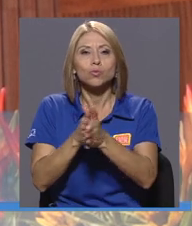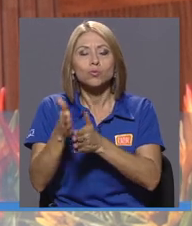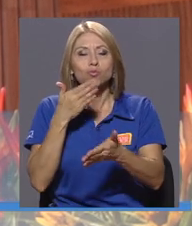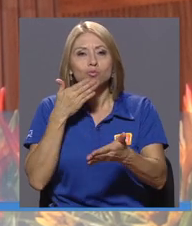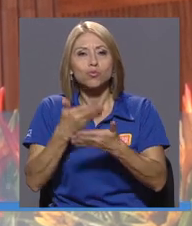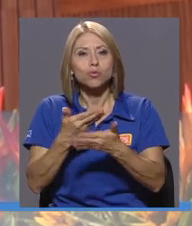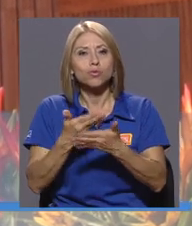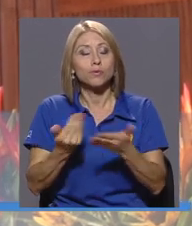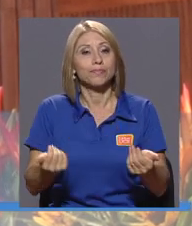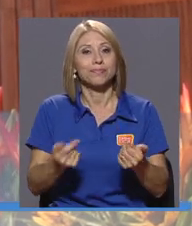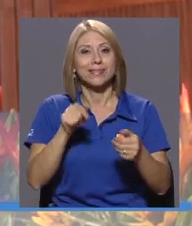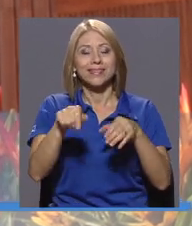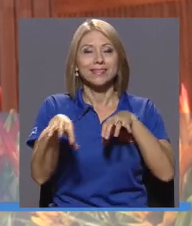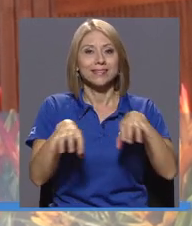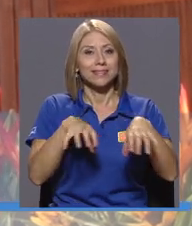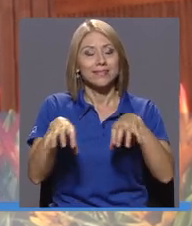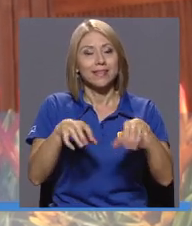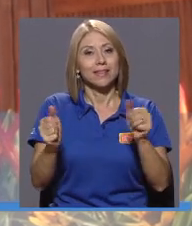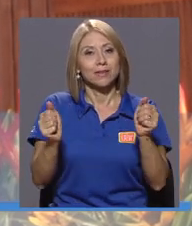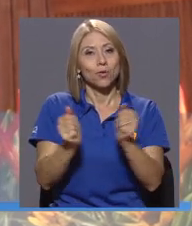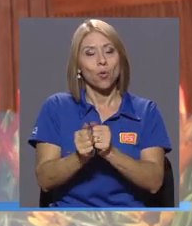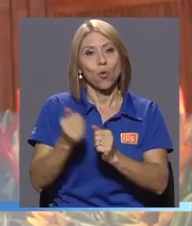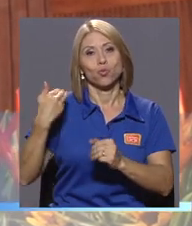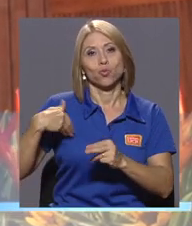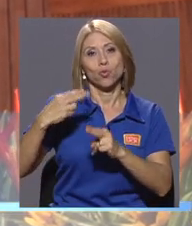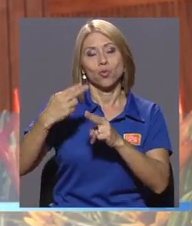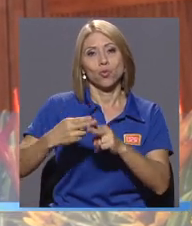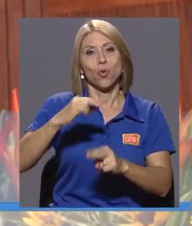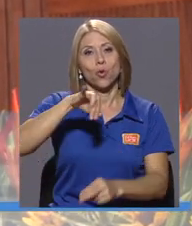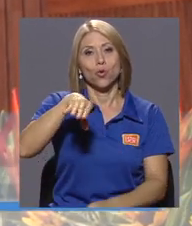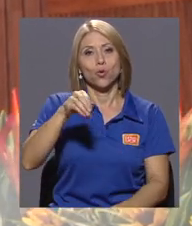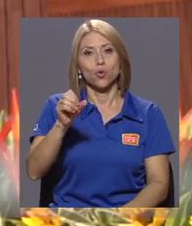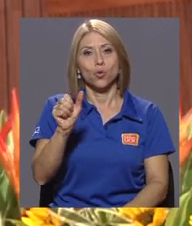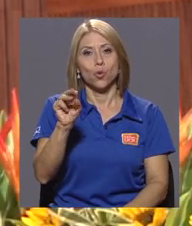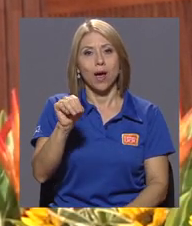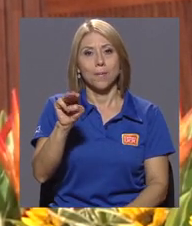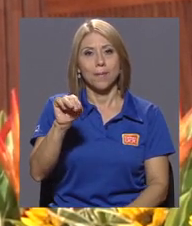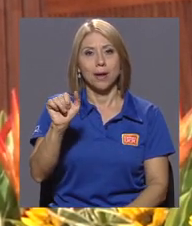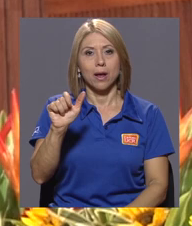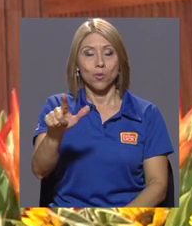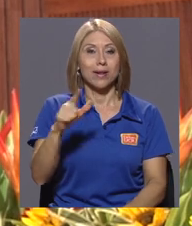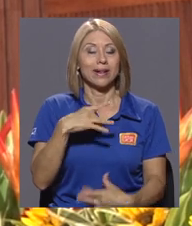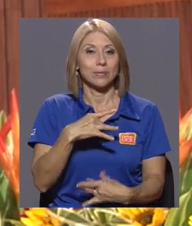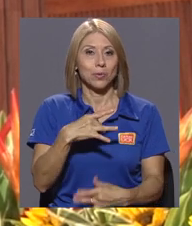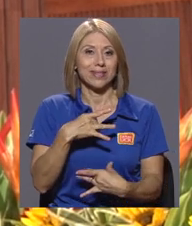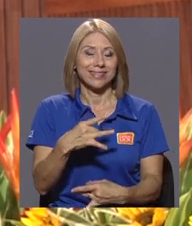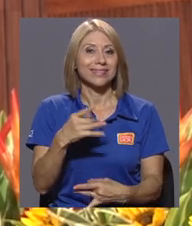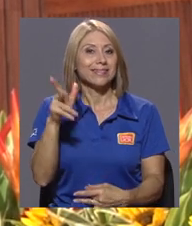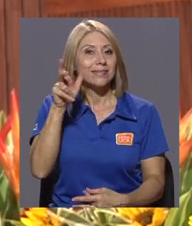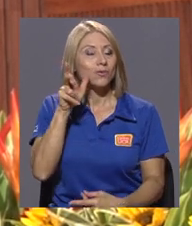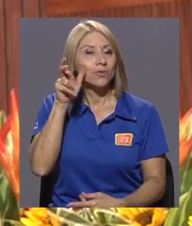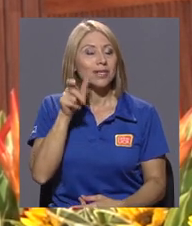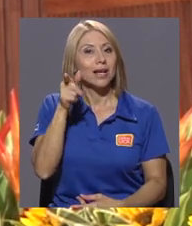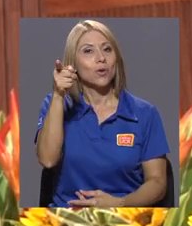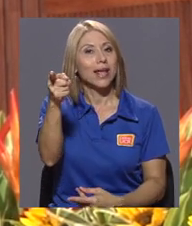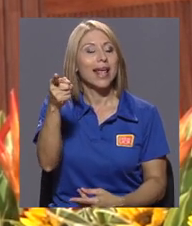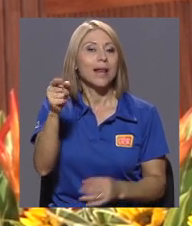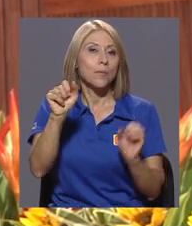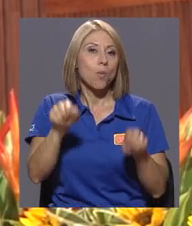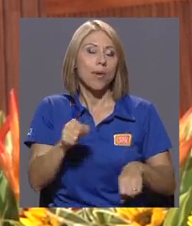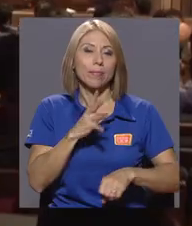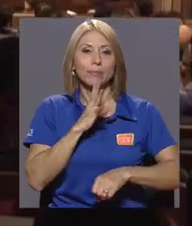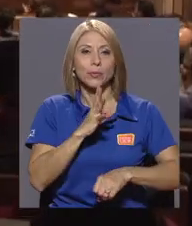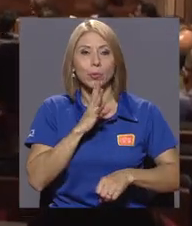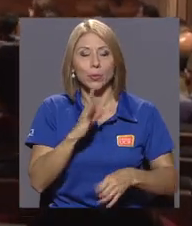que la actividad con el download manuel va a ser muy interesante como escuchar lo que nos pueda